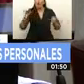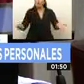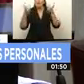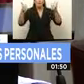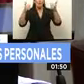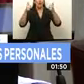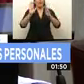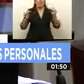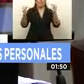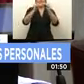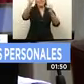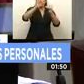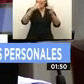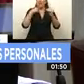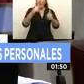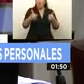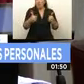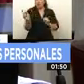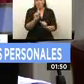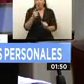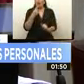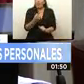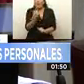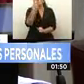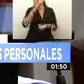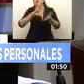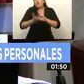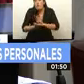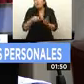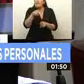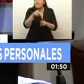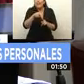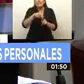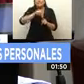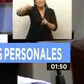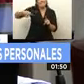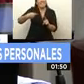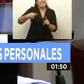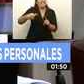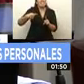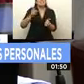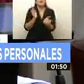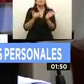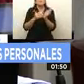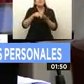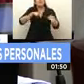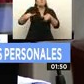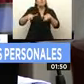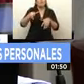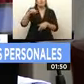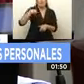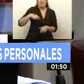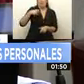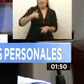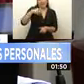estoy diciendo que el déficit fiscal puede ser un instrumento contracíclico en etapas de recesión de hecho